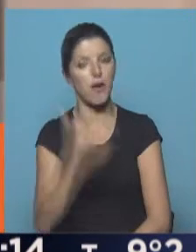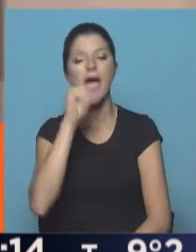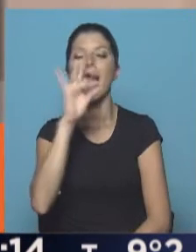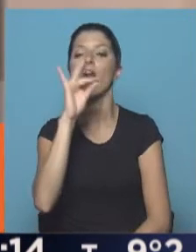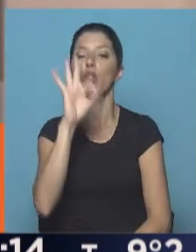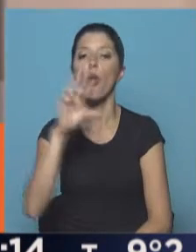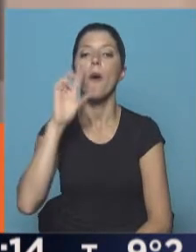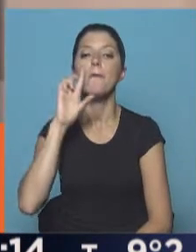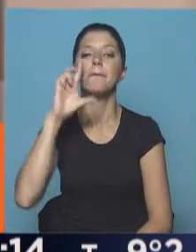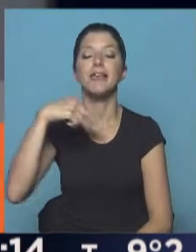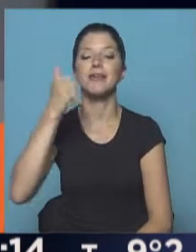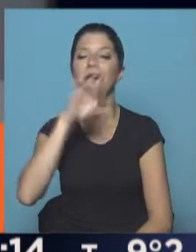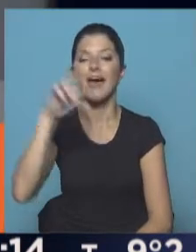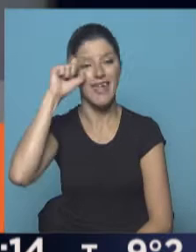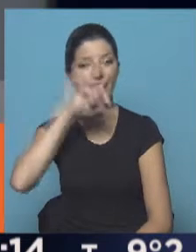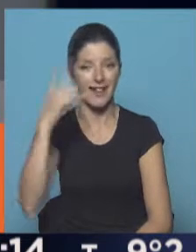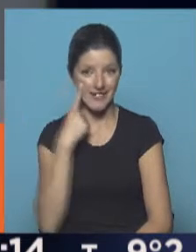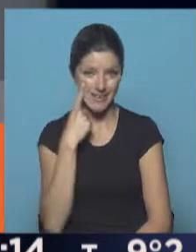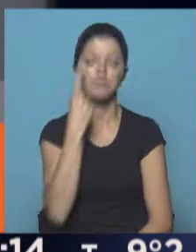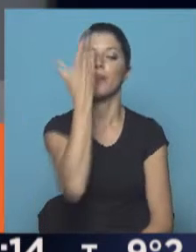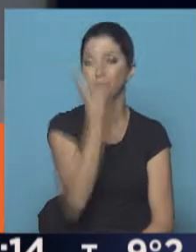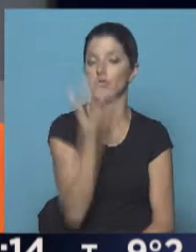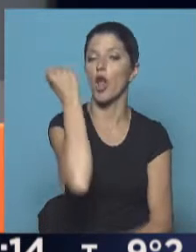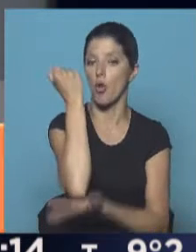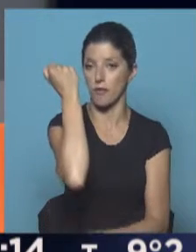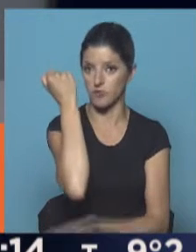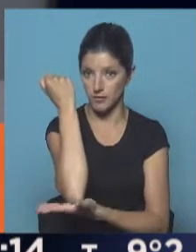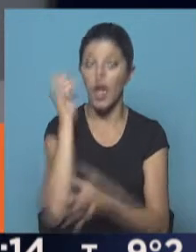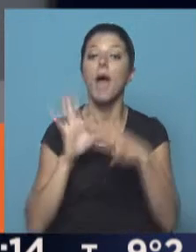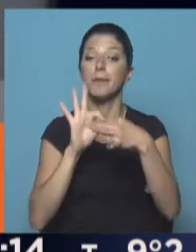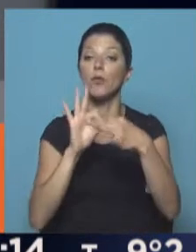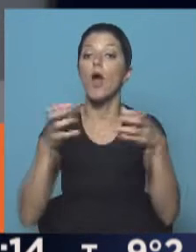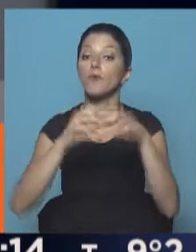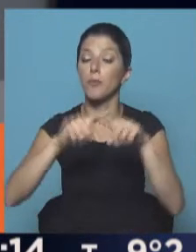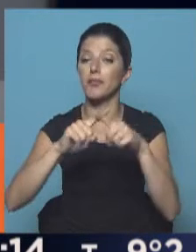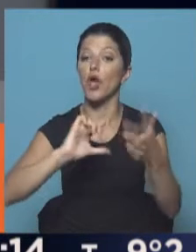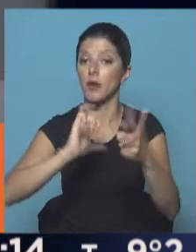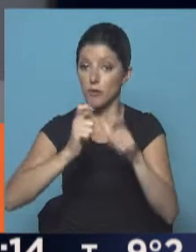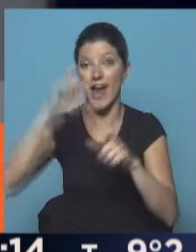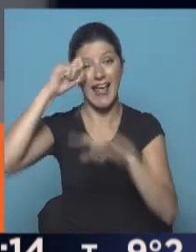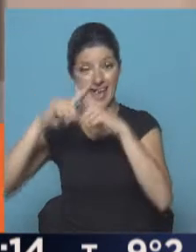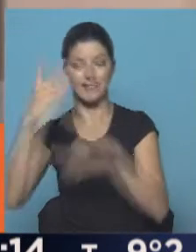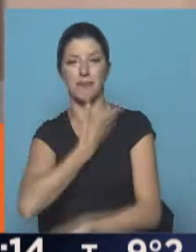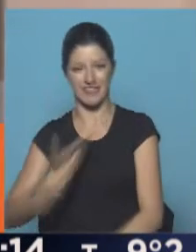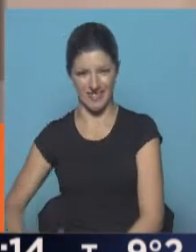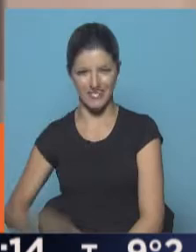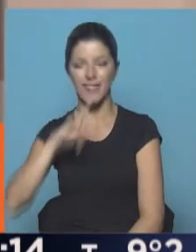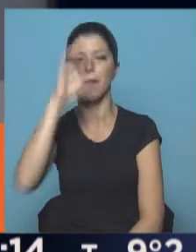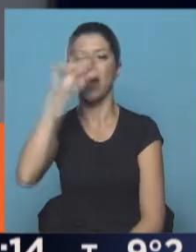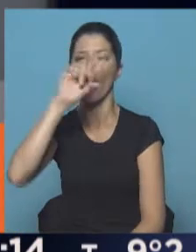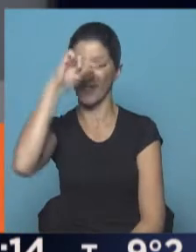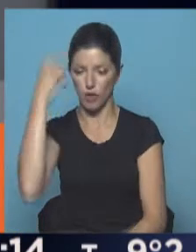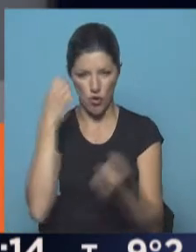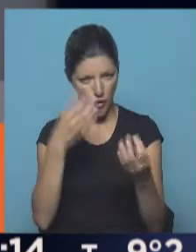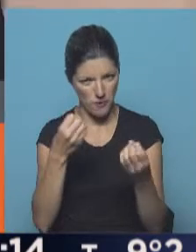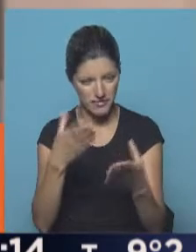Pignanelli, economista enrolado con el Frente Renovador, expresidente del Banco Central. Aldo, ¿cómo le va? Buen día, bien,